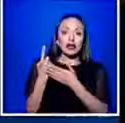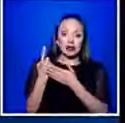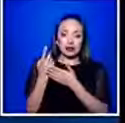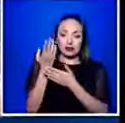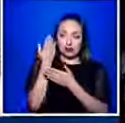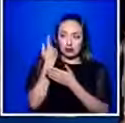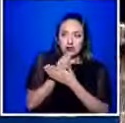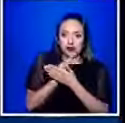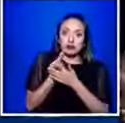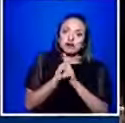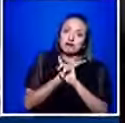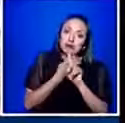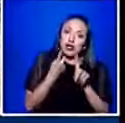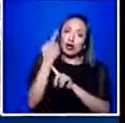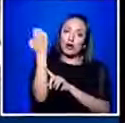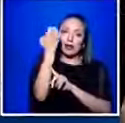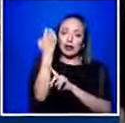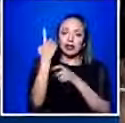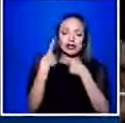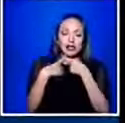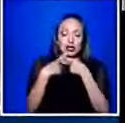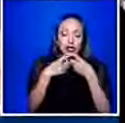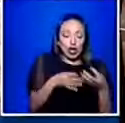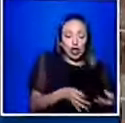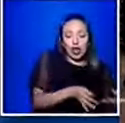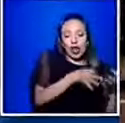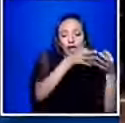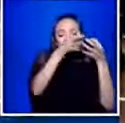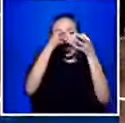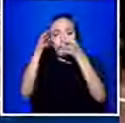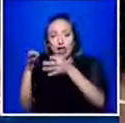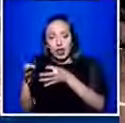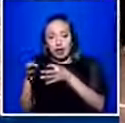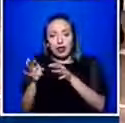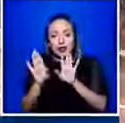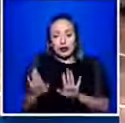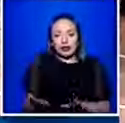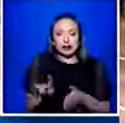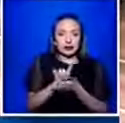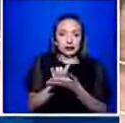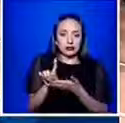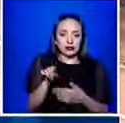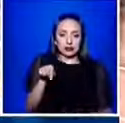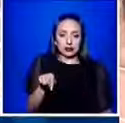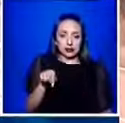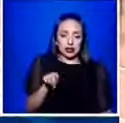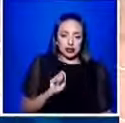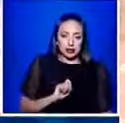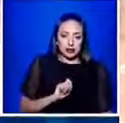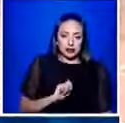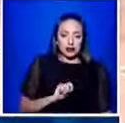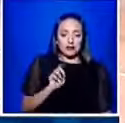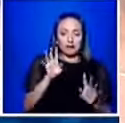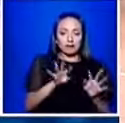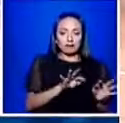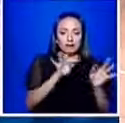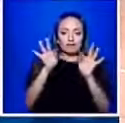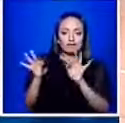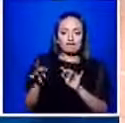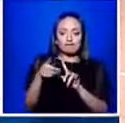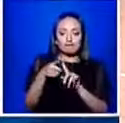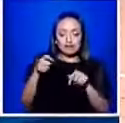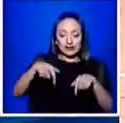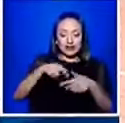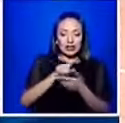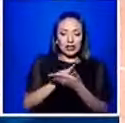anterior, pero por efectos de la emergencia en los incendios forestales, este fue reprogramado a partir de